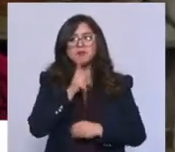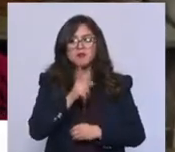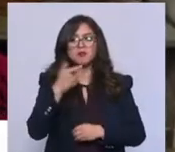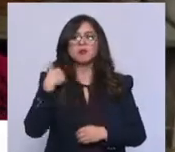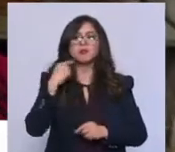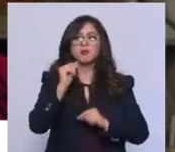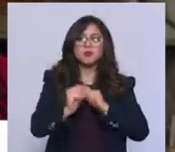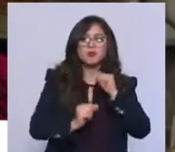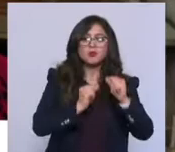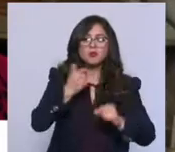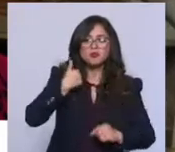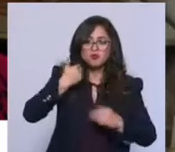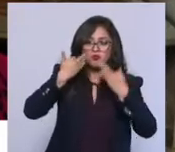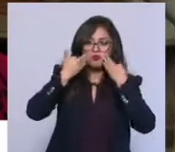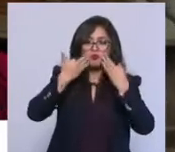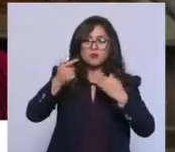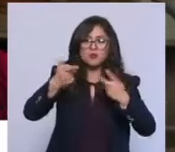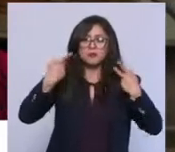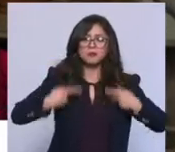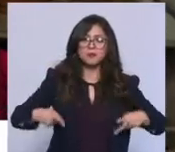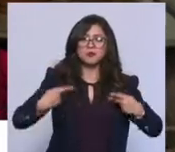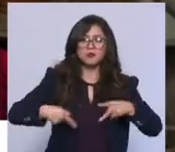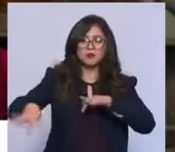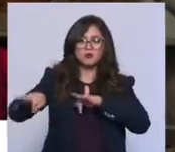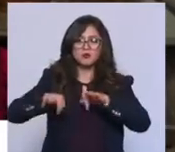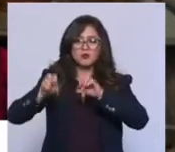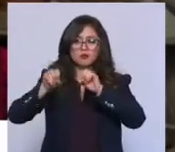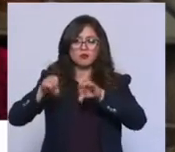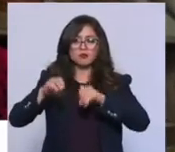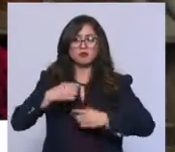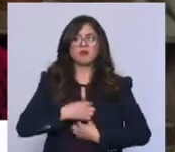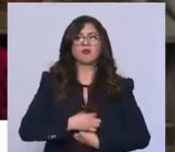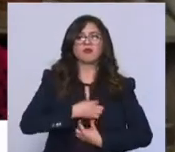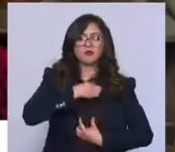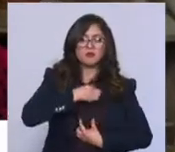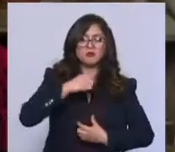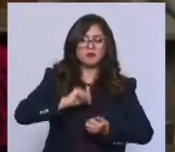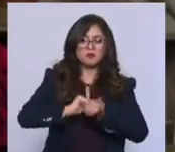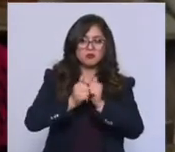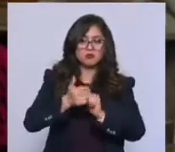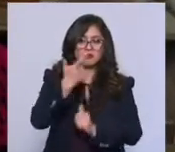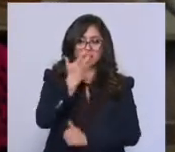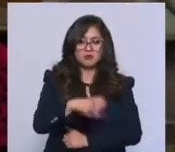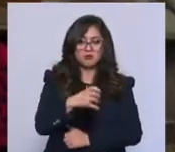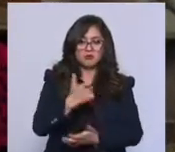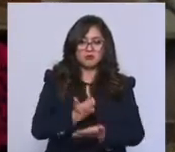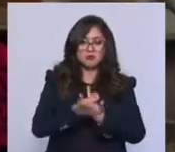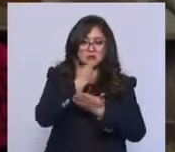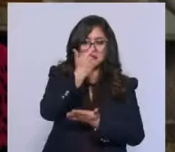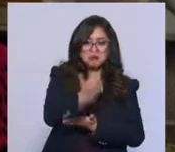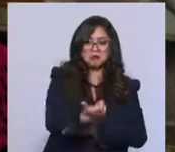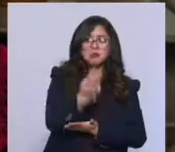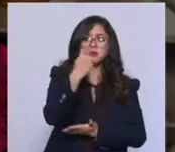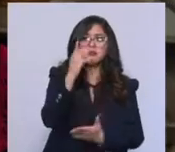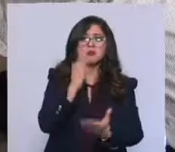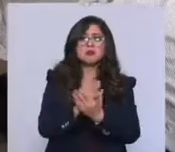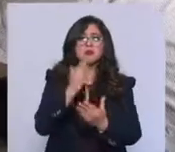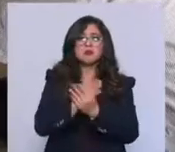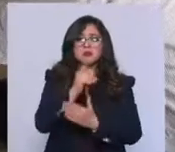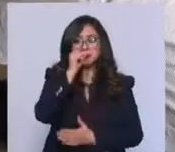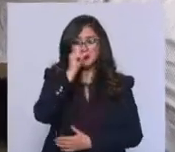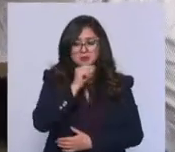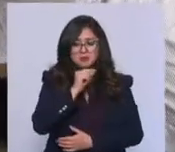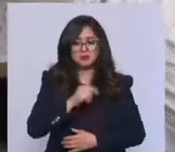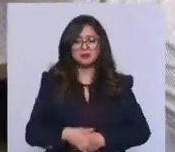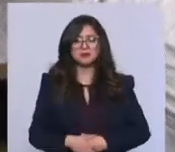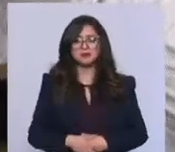hasta personas de traje, gente que trabaja por aquí, pues con 10 pesos no comemos ni un taco.